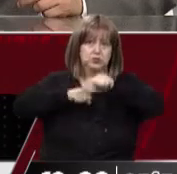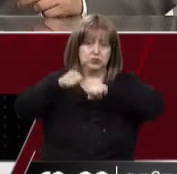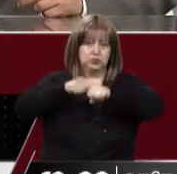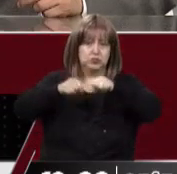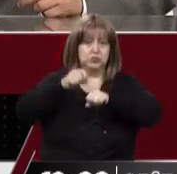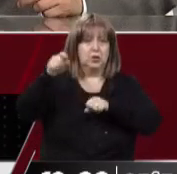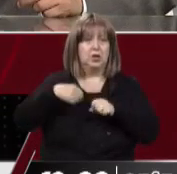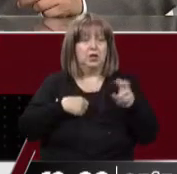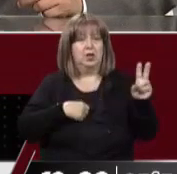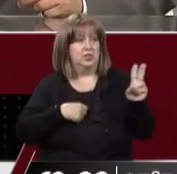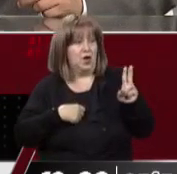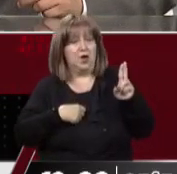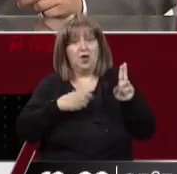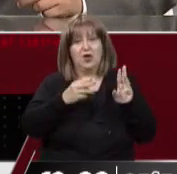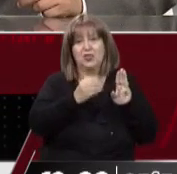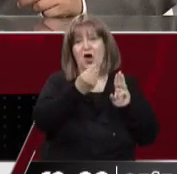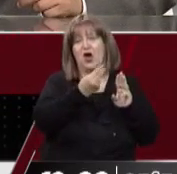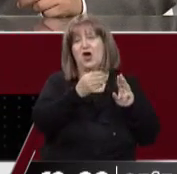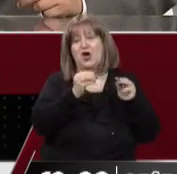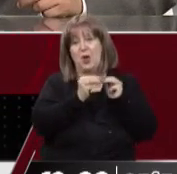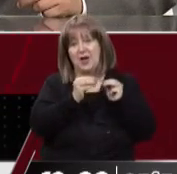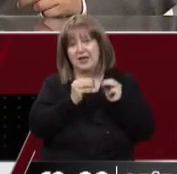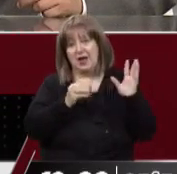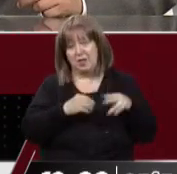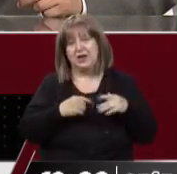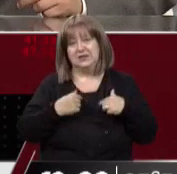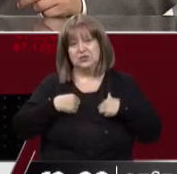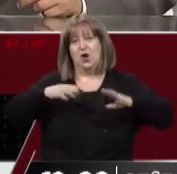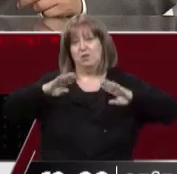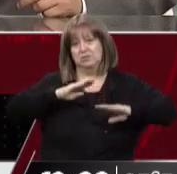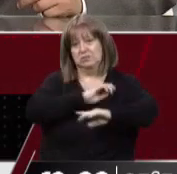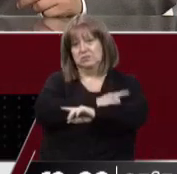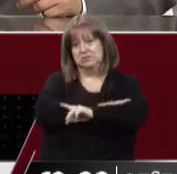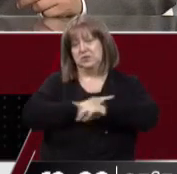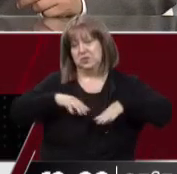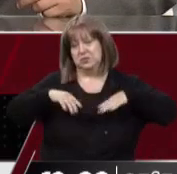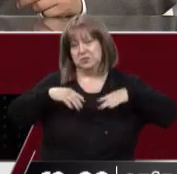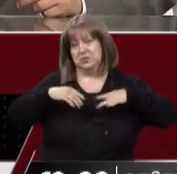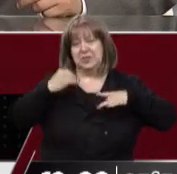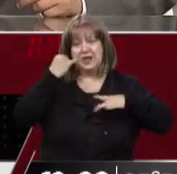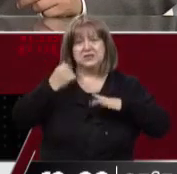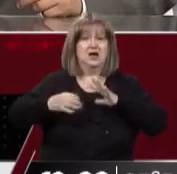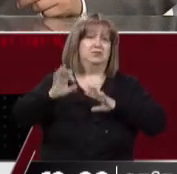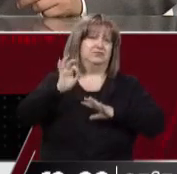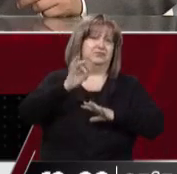con estos locos y armamos todo el viaje. Como decís vos, lleva mucho tiempo para prepararlo, hoja de